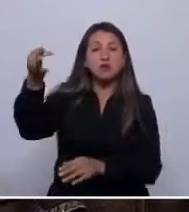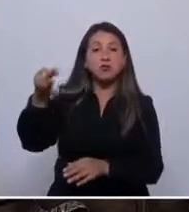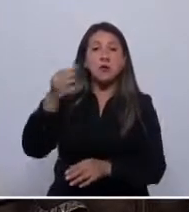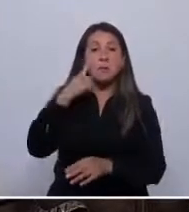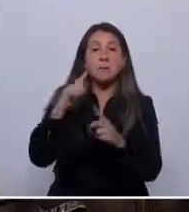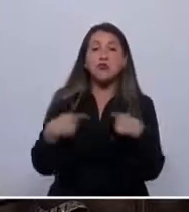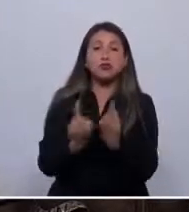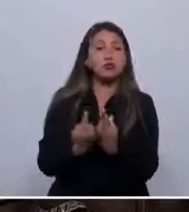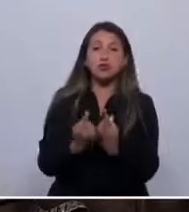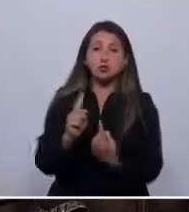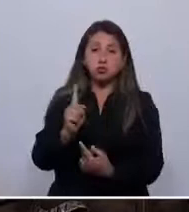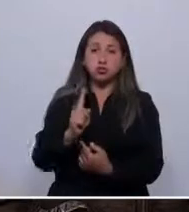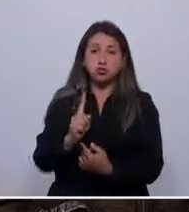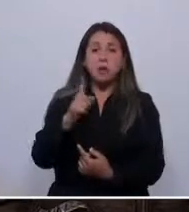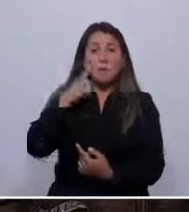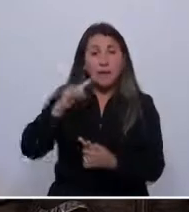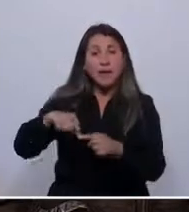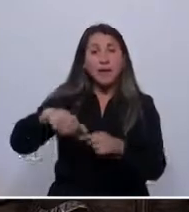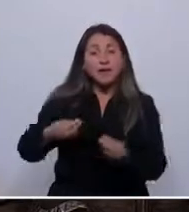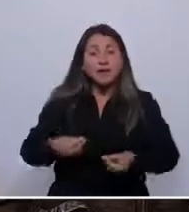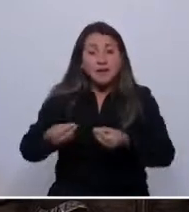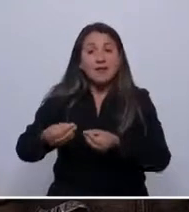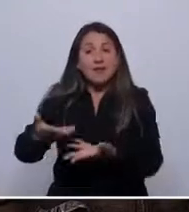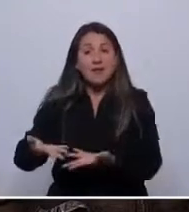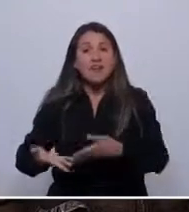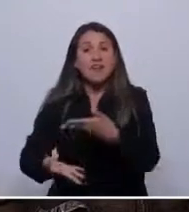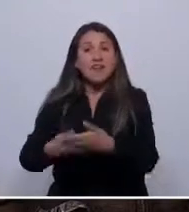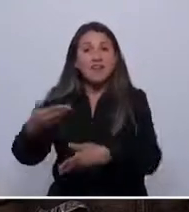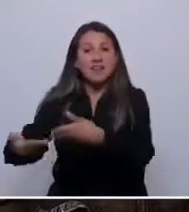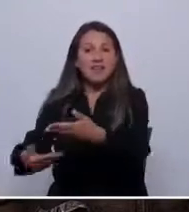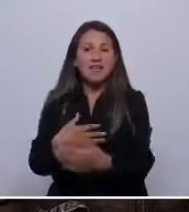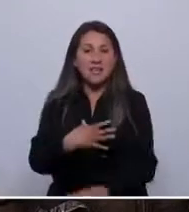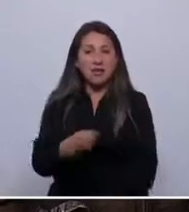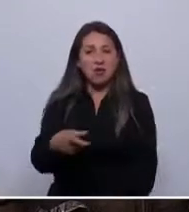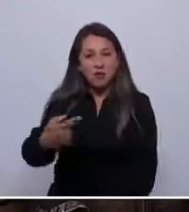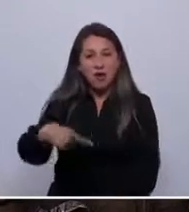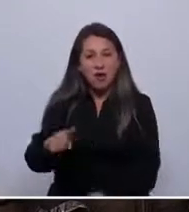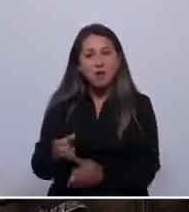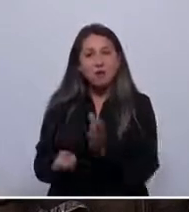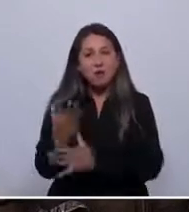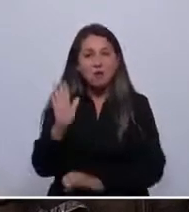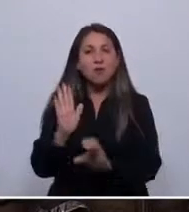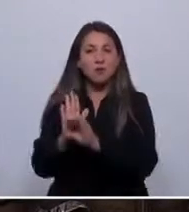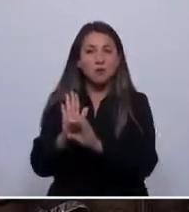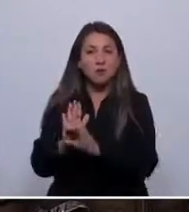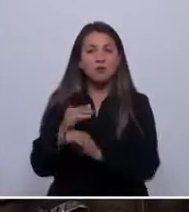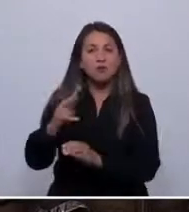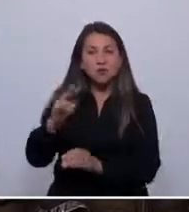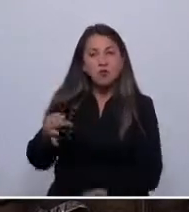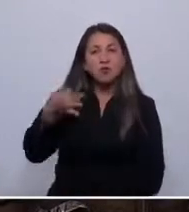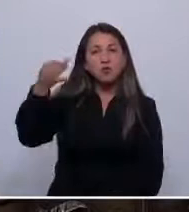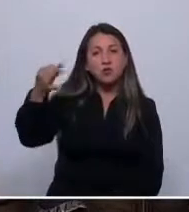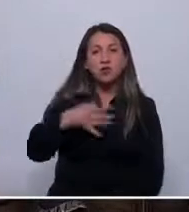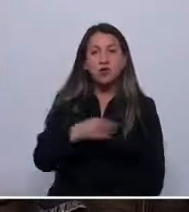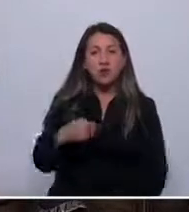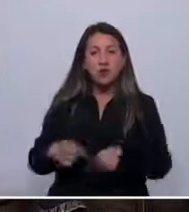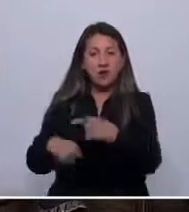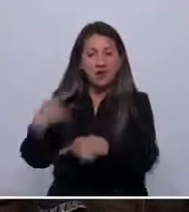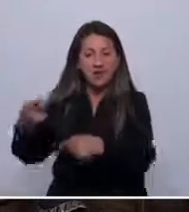no es para nosotros y nosotras, es para nuestras hijas, hijos y para las futuras generaciones que vendrán.